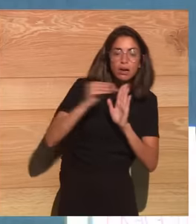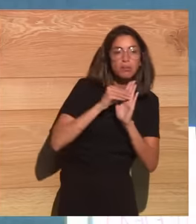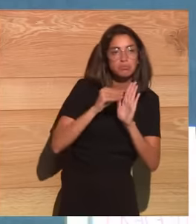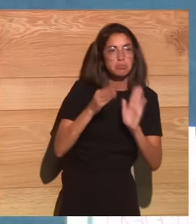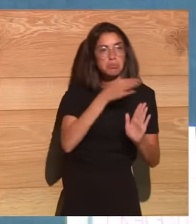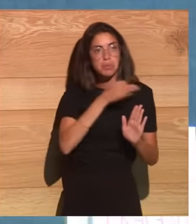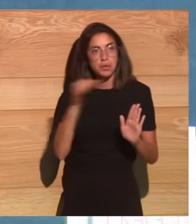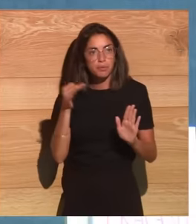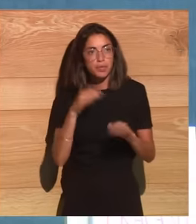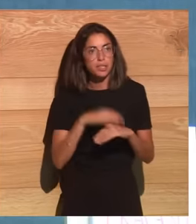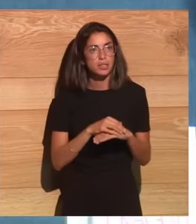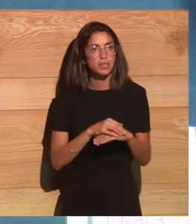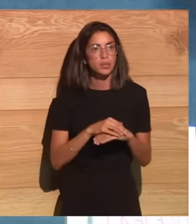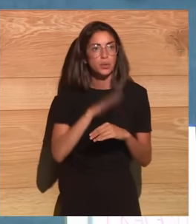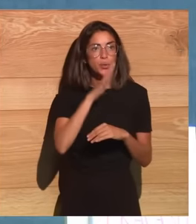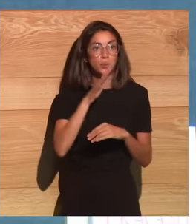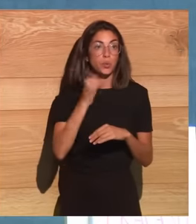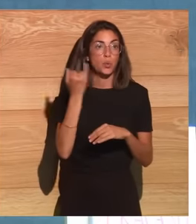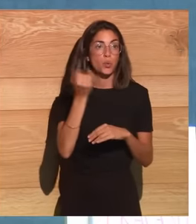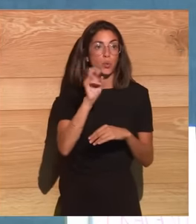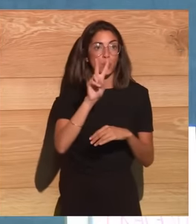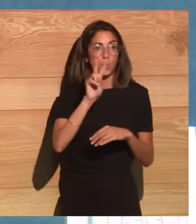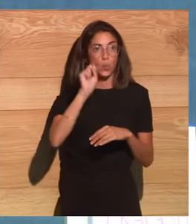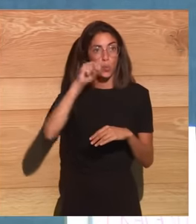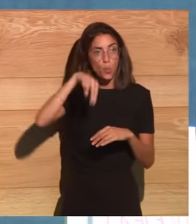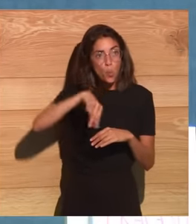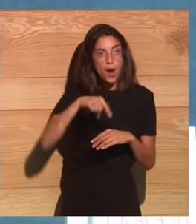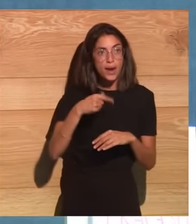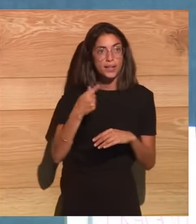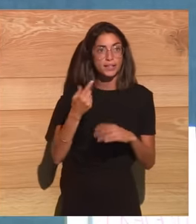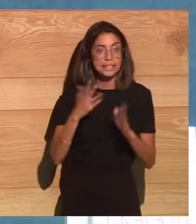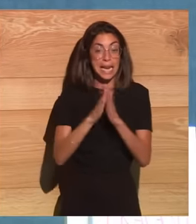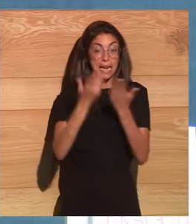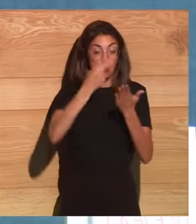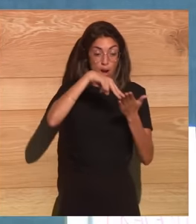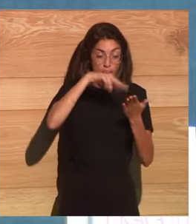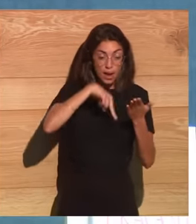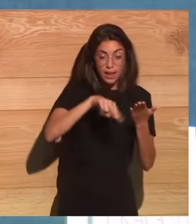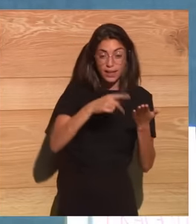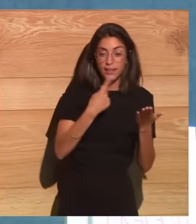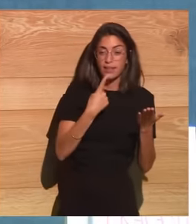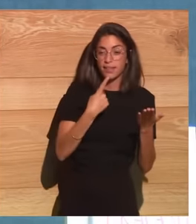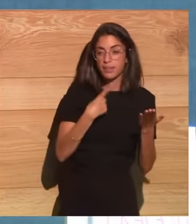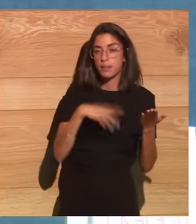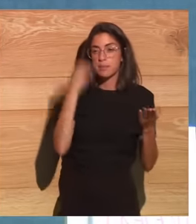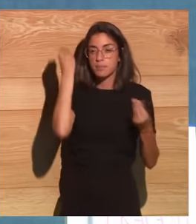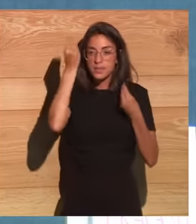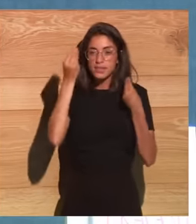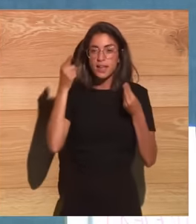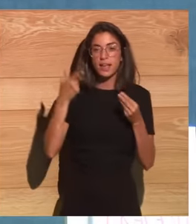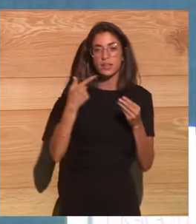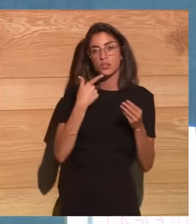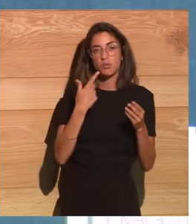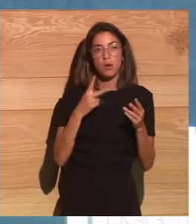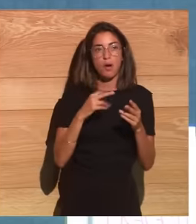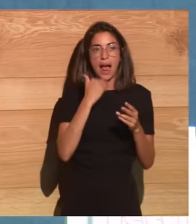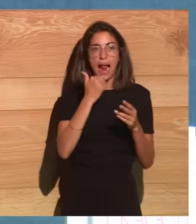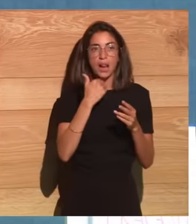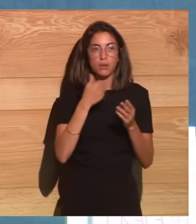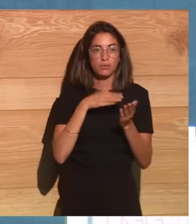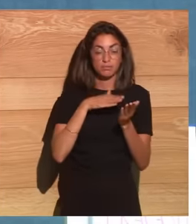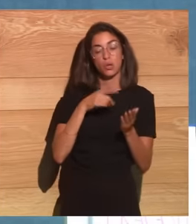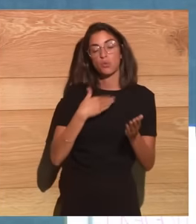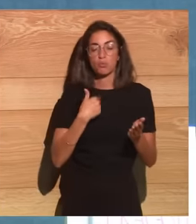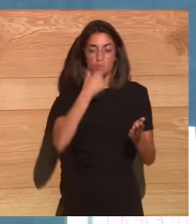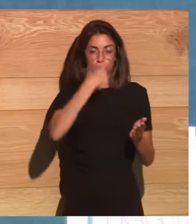escena... cómo es cada uno que Juan hace un... lee el libro diciendo, aquí ha metido relleno como escritor, como diciendo,